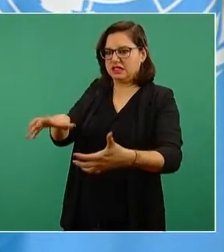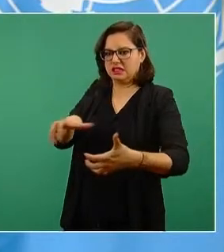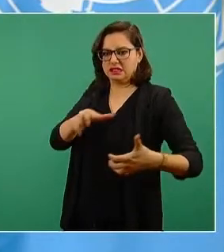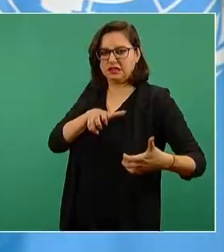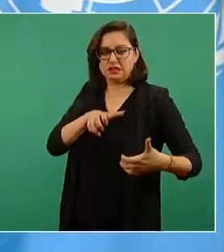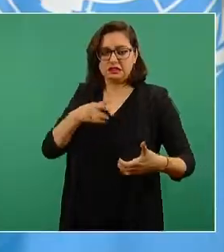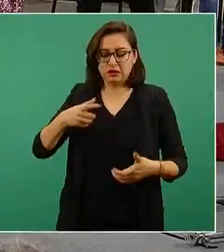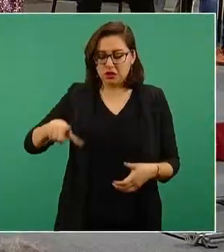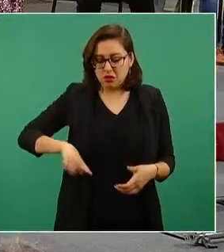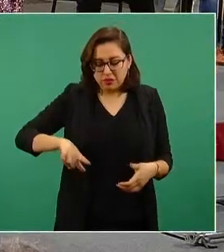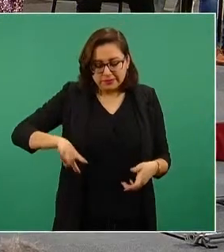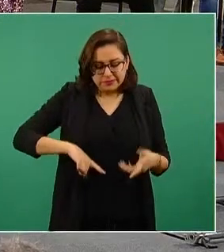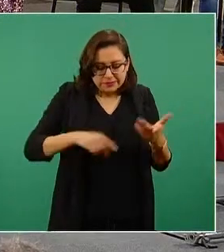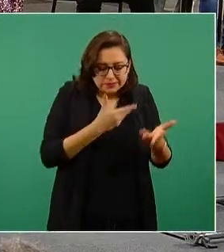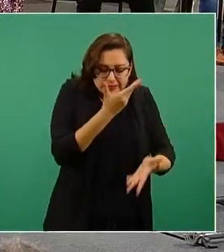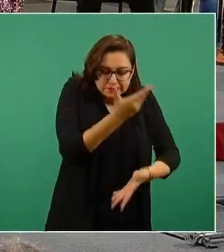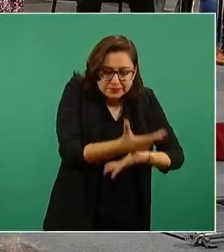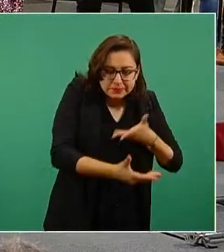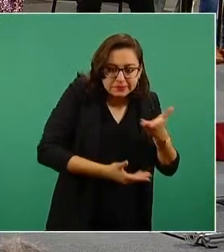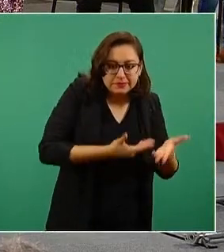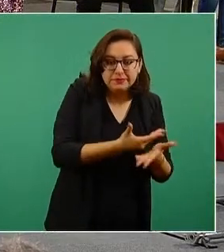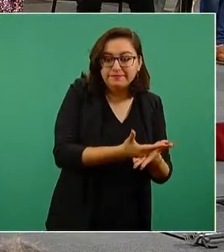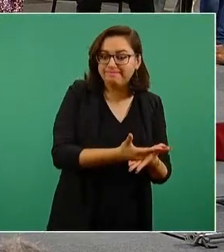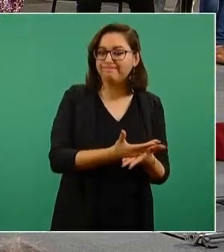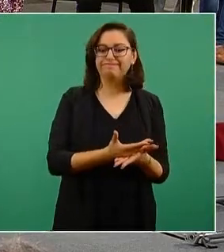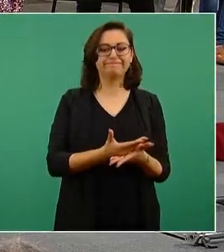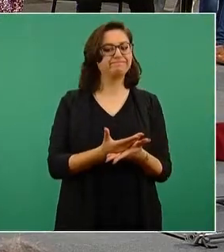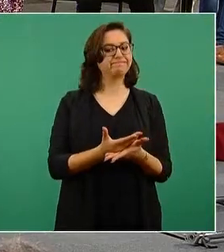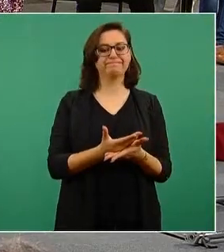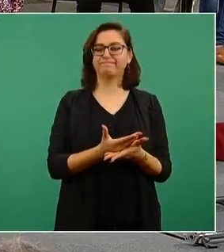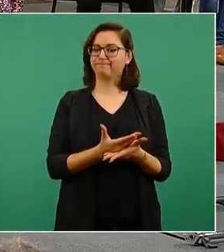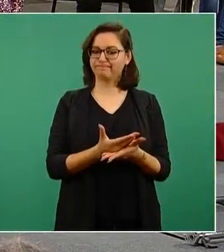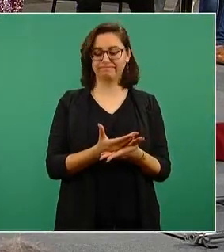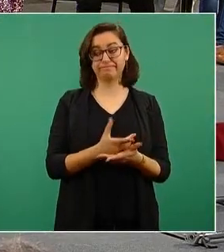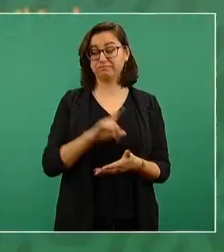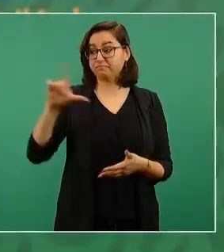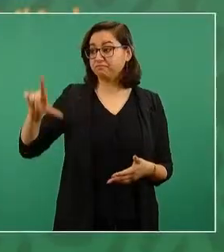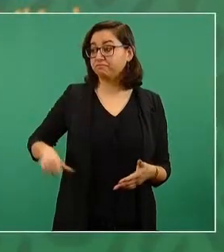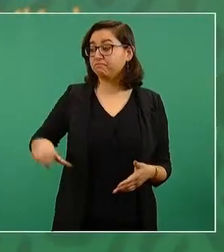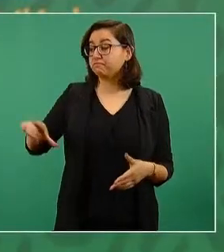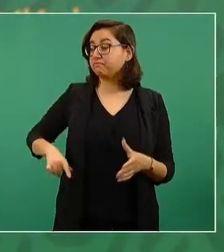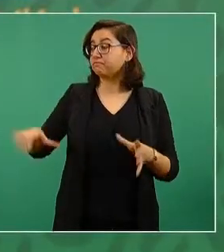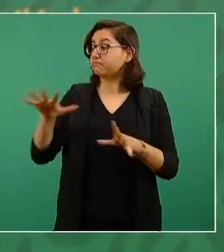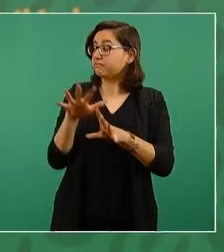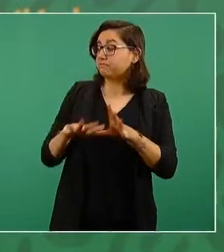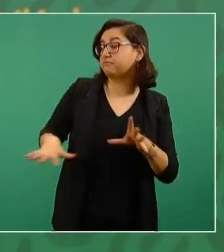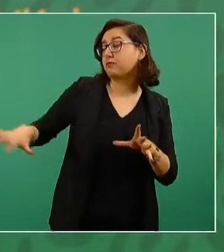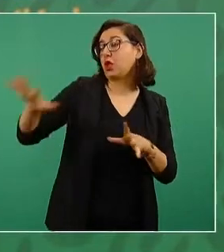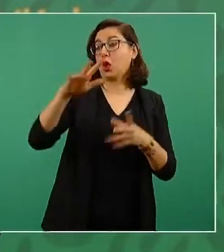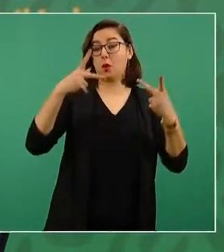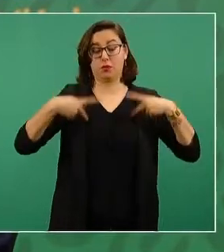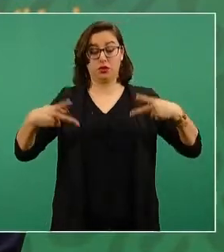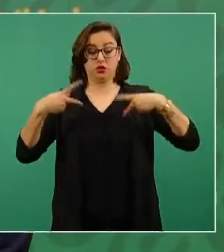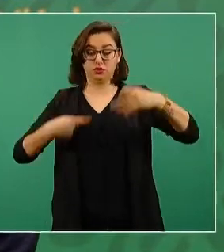Es un gobierno para todas y para todos.